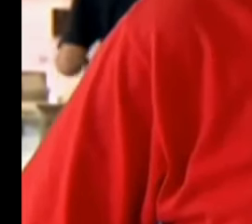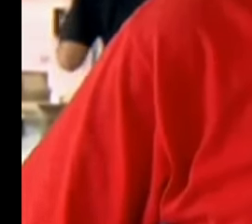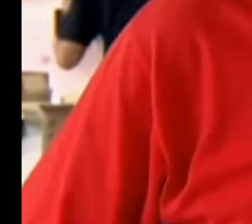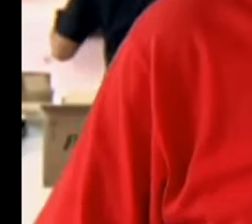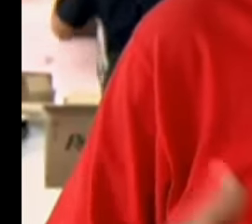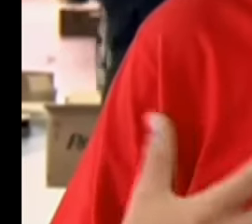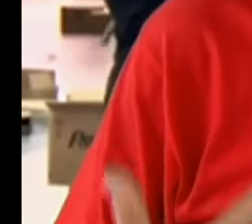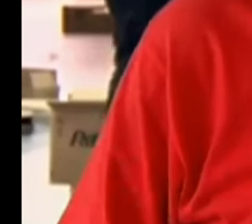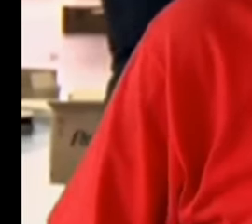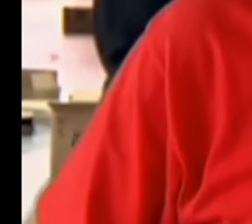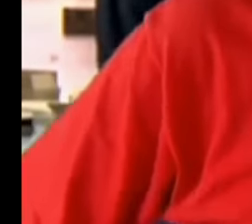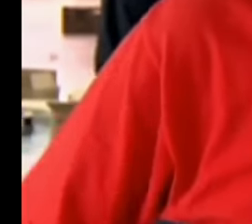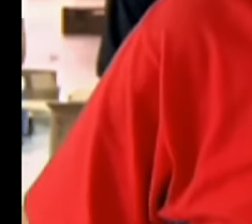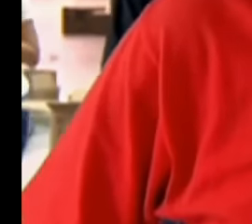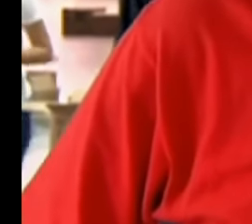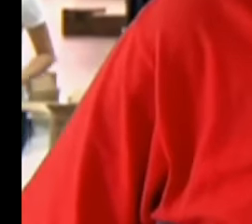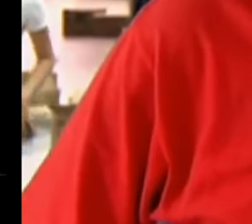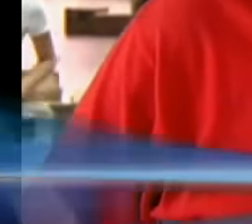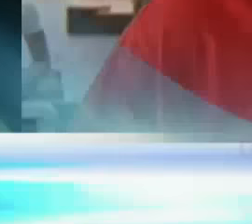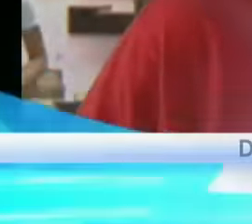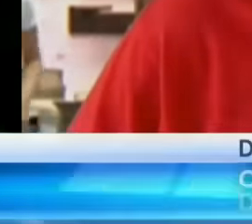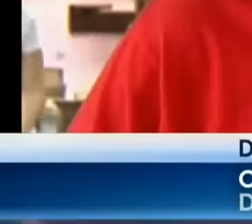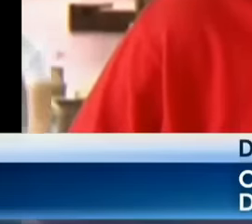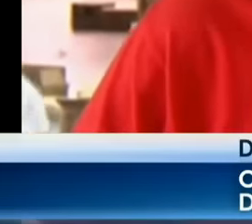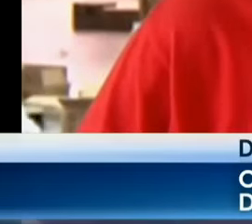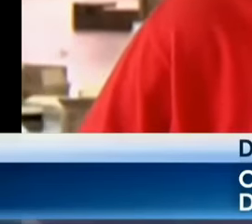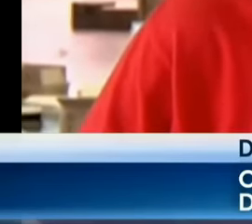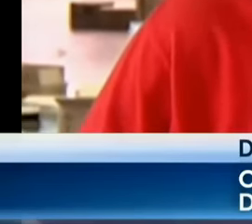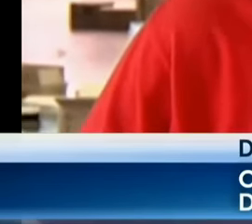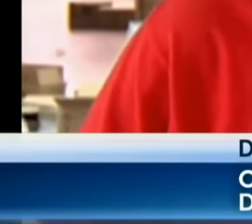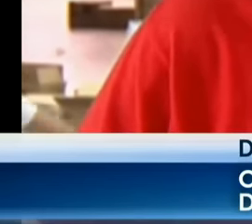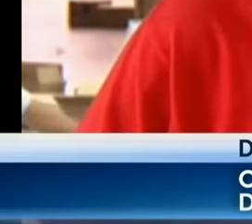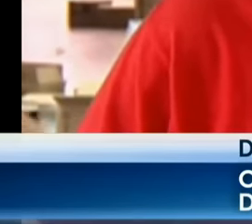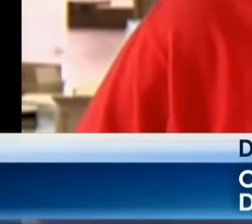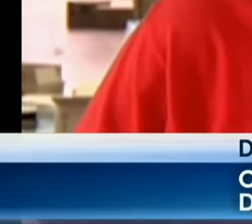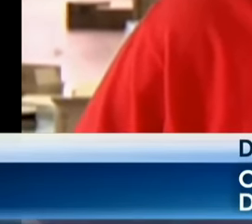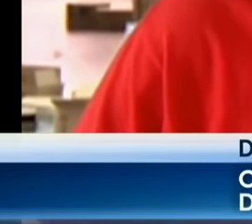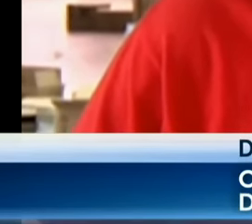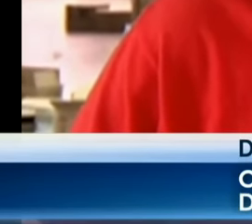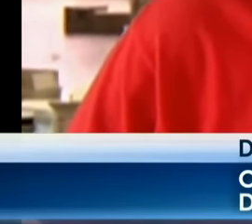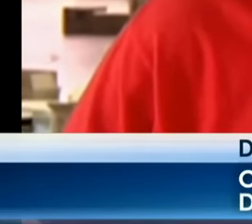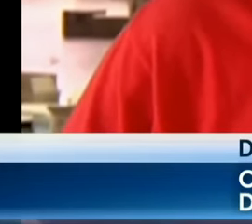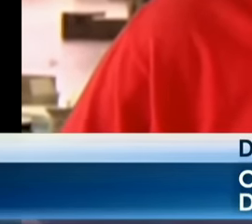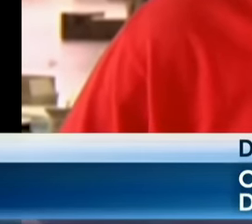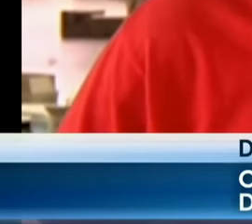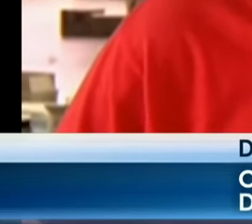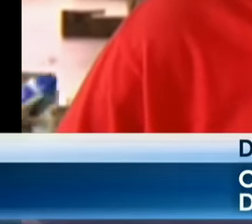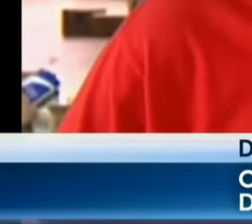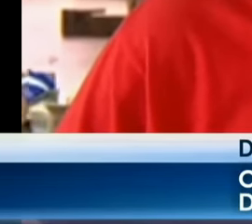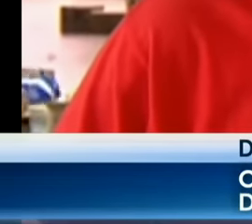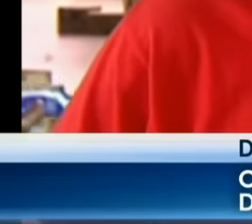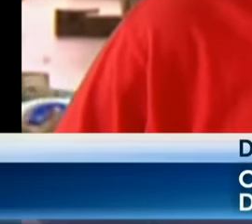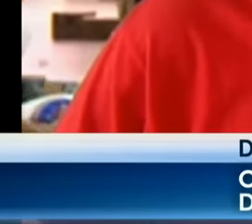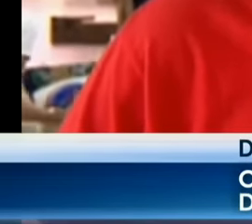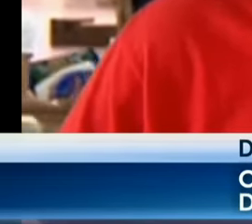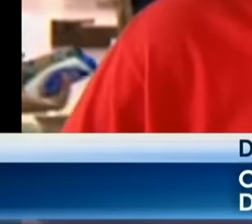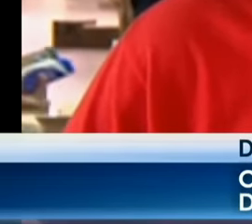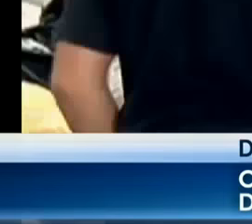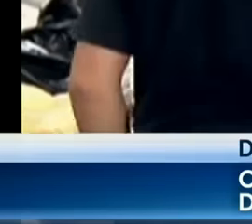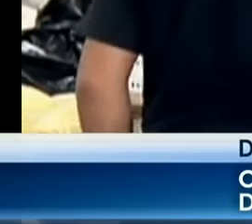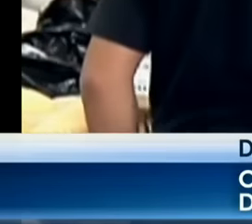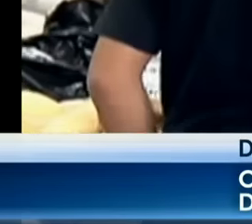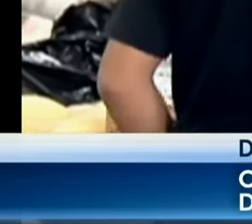Estamos envueltos de un espíritu de pesar por la tragedia de nuestros hermanos, pero también nos anima el amor por